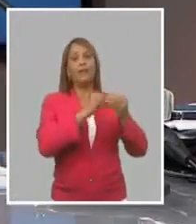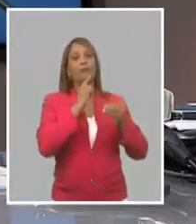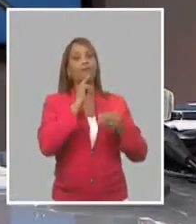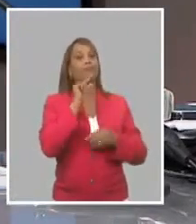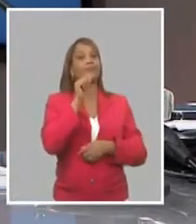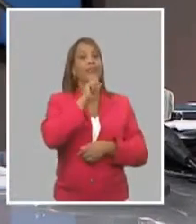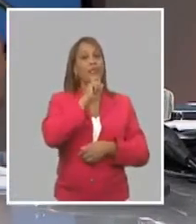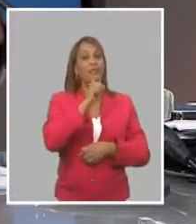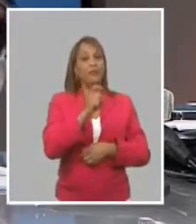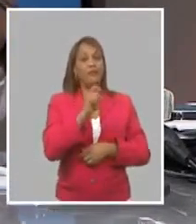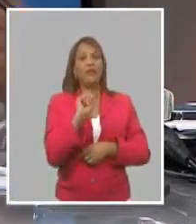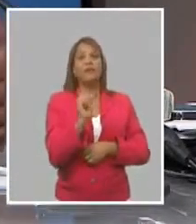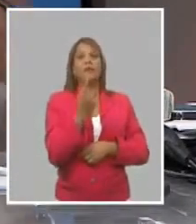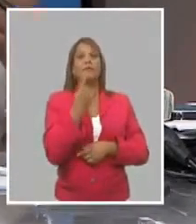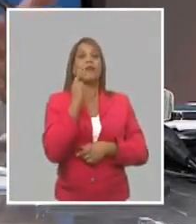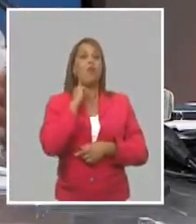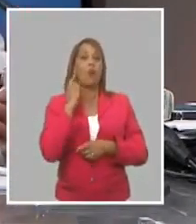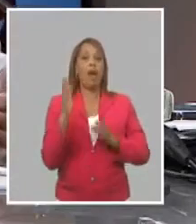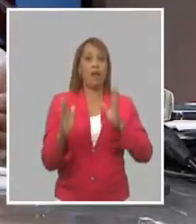y